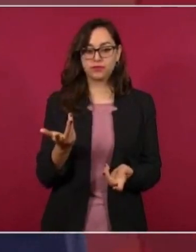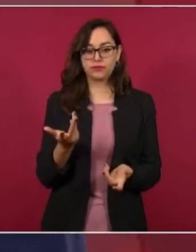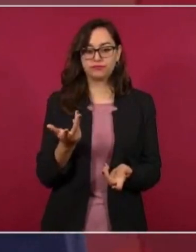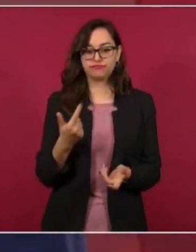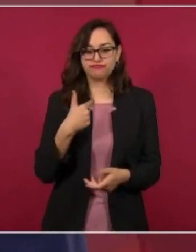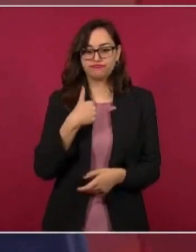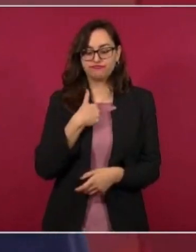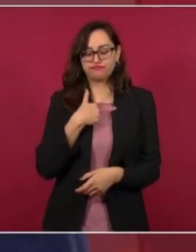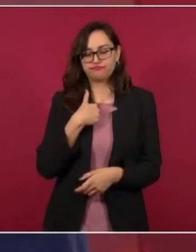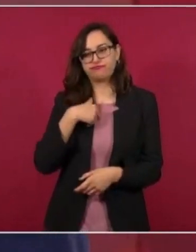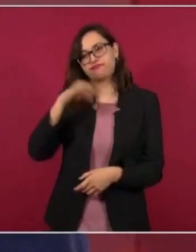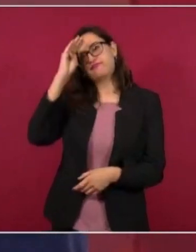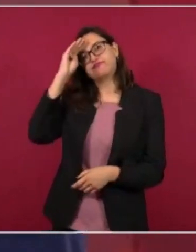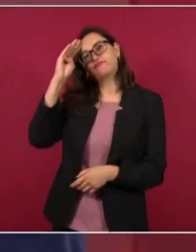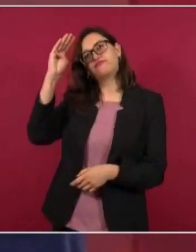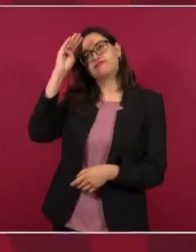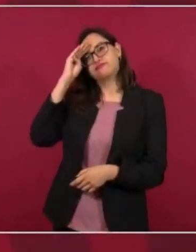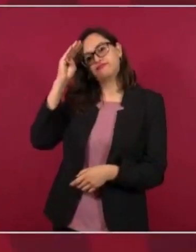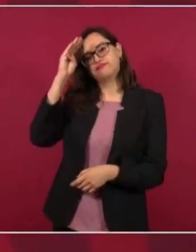hago una reflexión, ¿no?